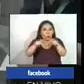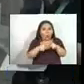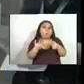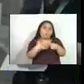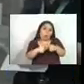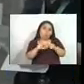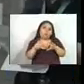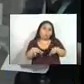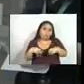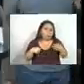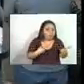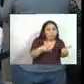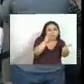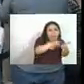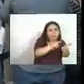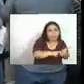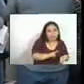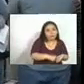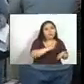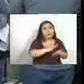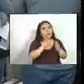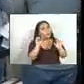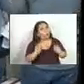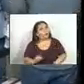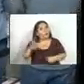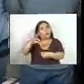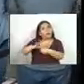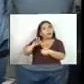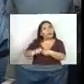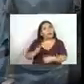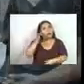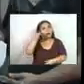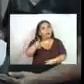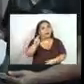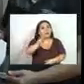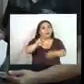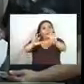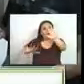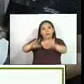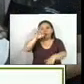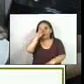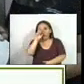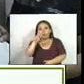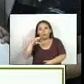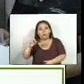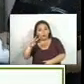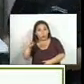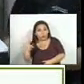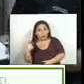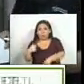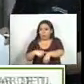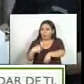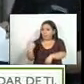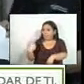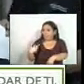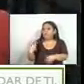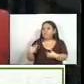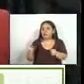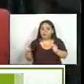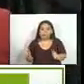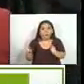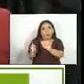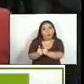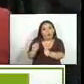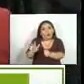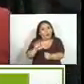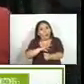preenrolarse para participar en las elecciones del 28 de febrero de 2021 y que en las últimas horas llegaron acompañadas de